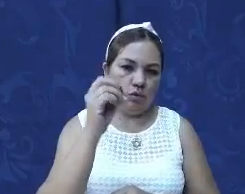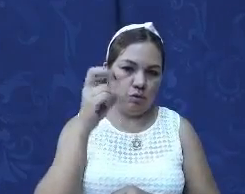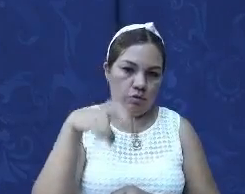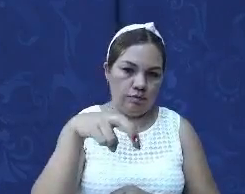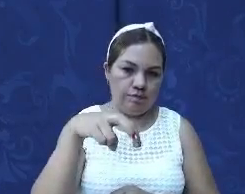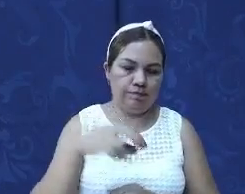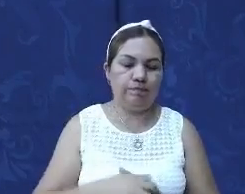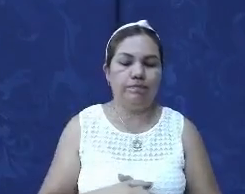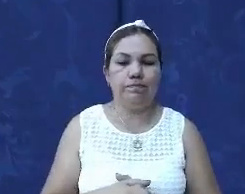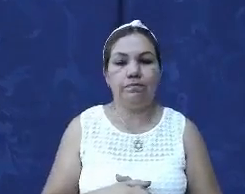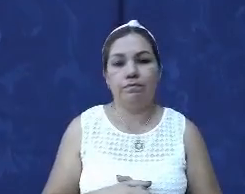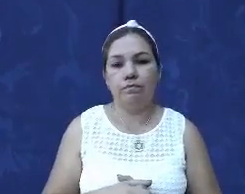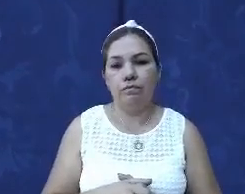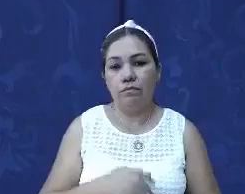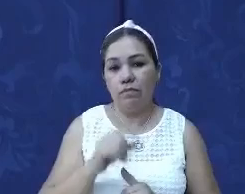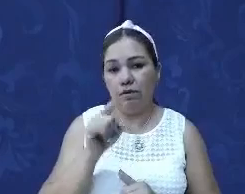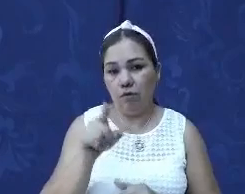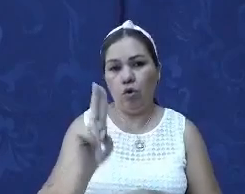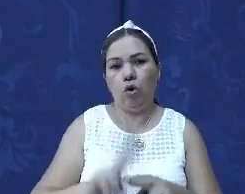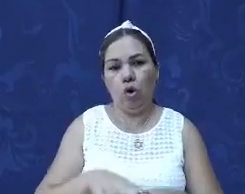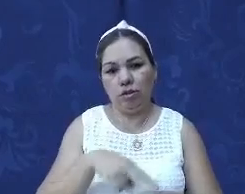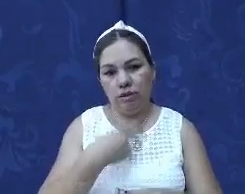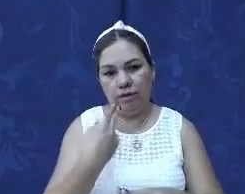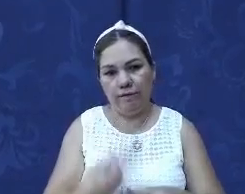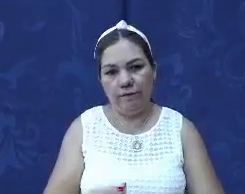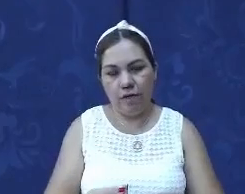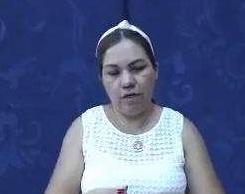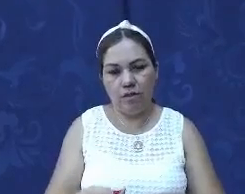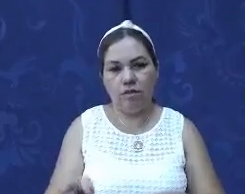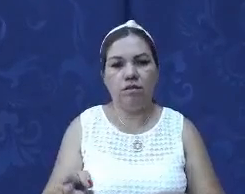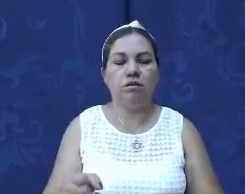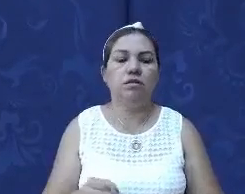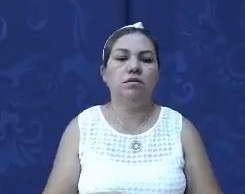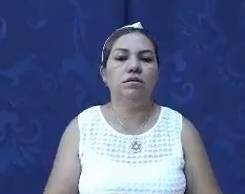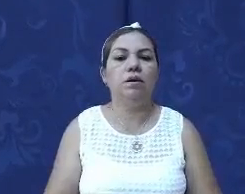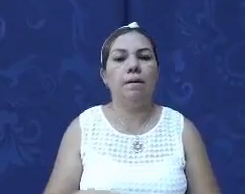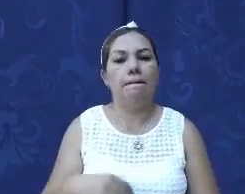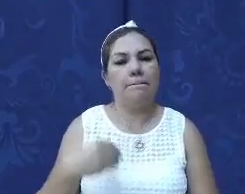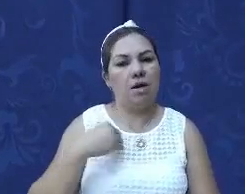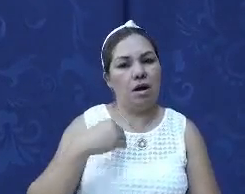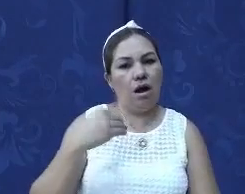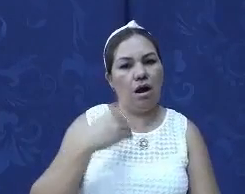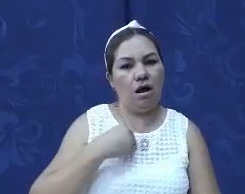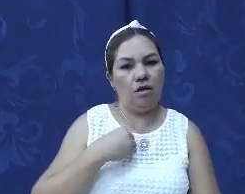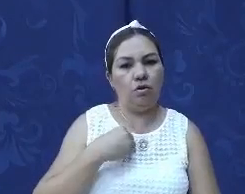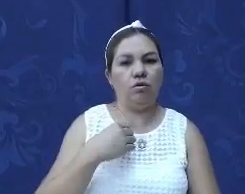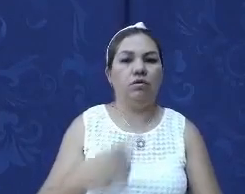Las oportunidades, cuando usted va reincidiendo en pecar, se van agotando.